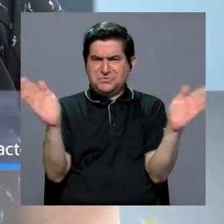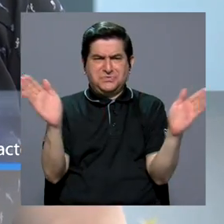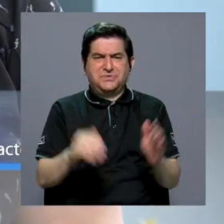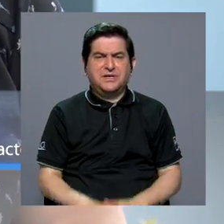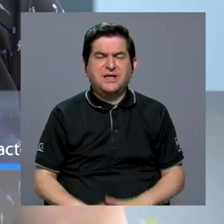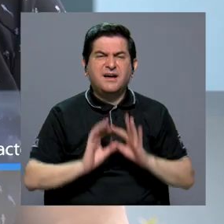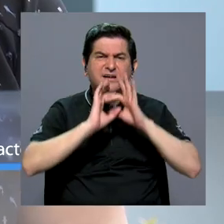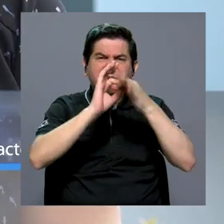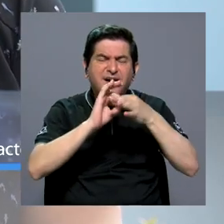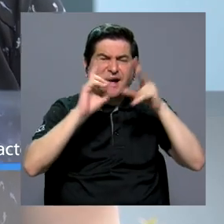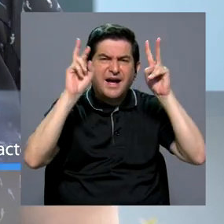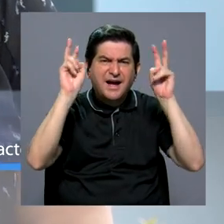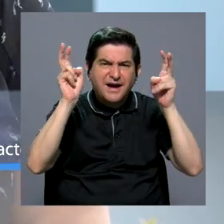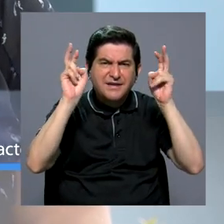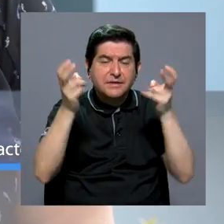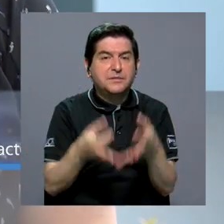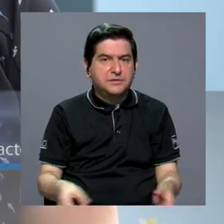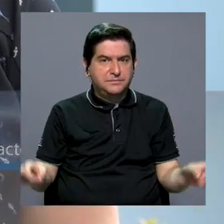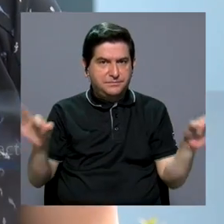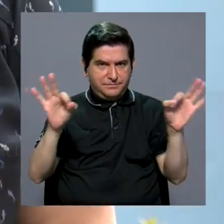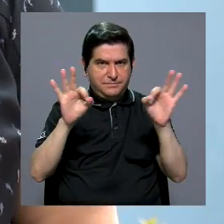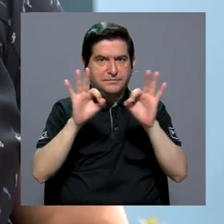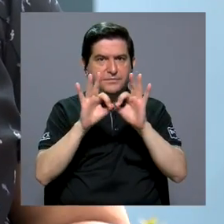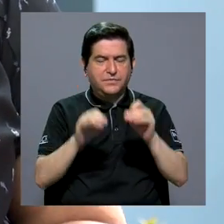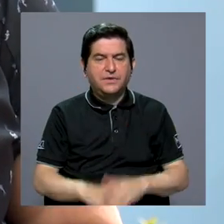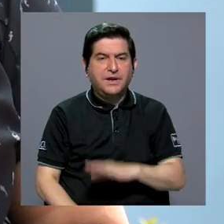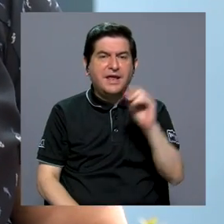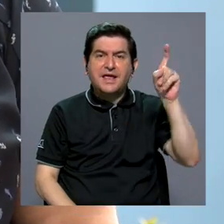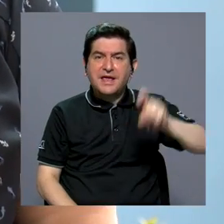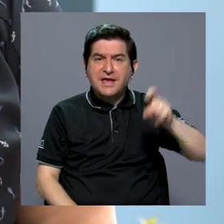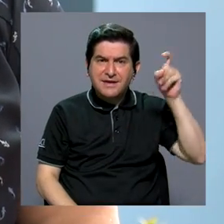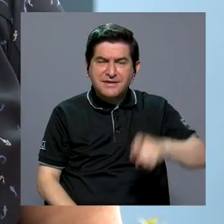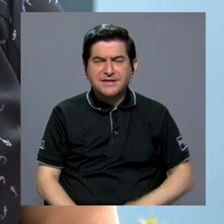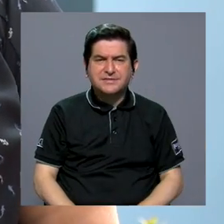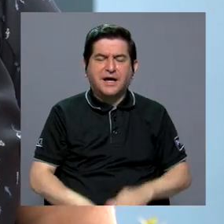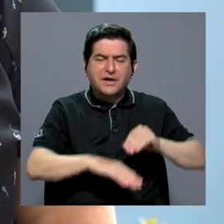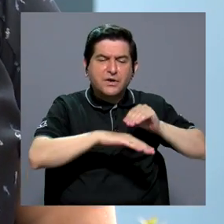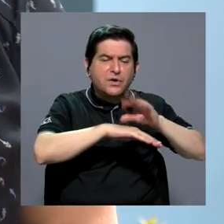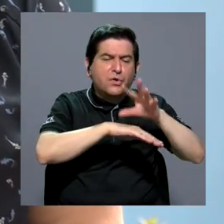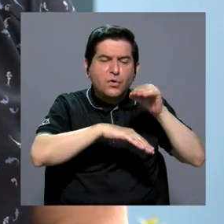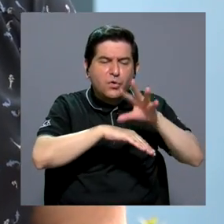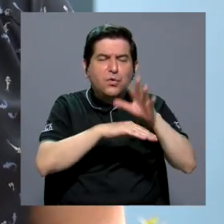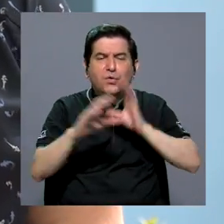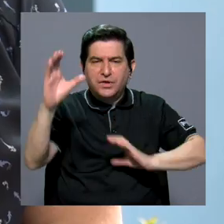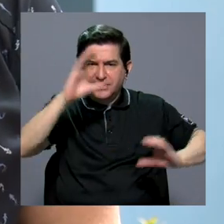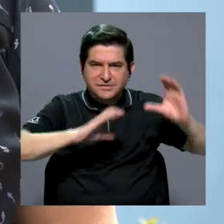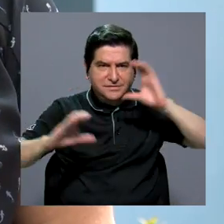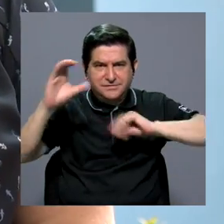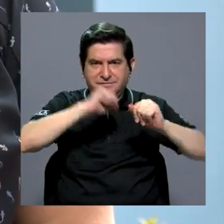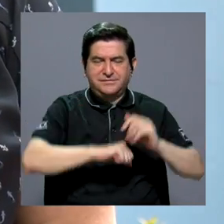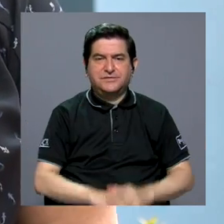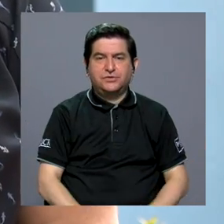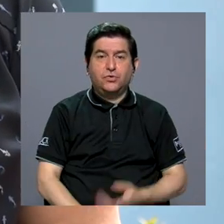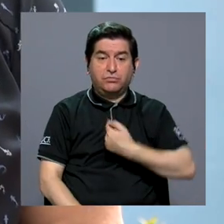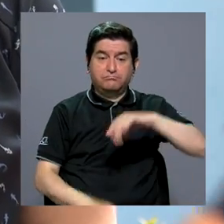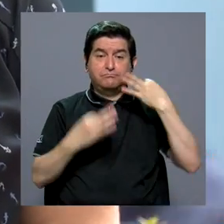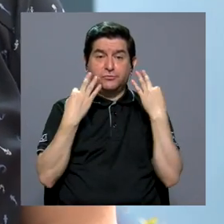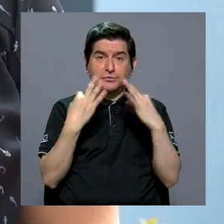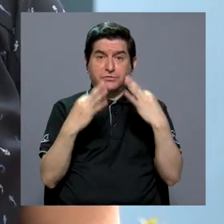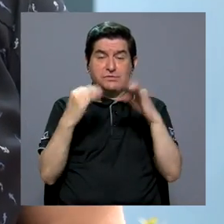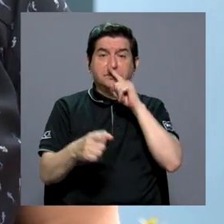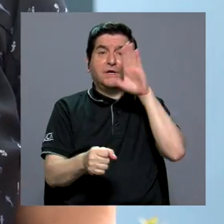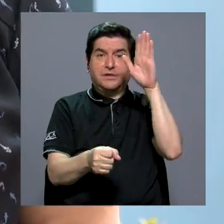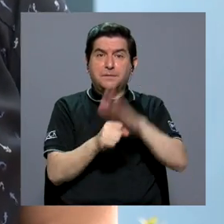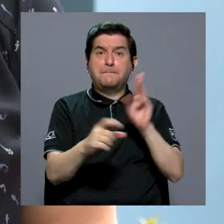en torno a temáticas que son importantes y que requieren de cierta orientación a nivel científico. Entonces estamos tratando de